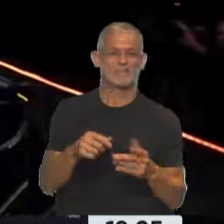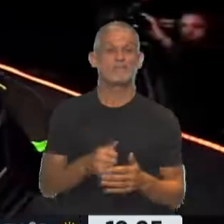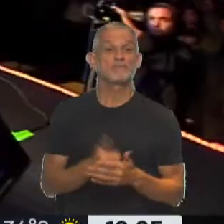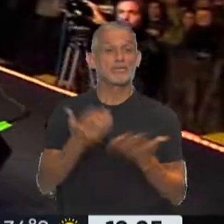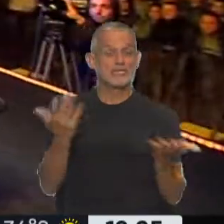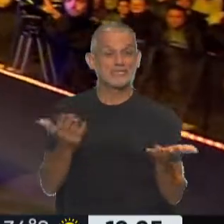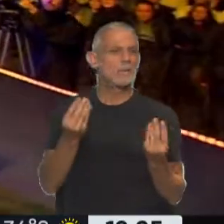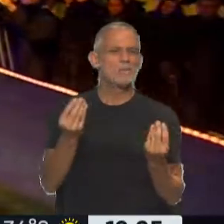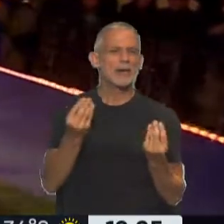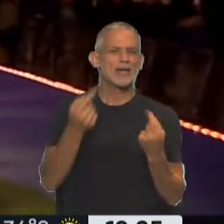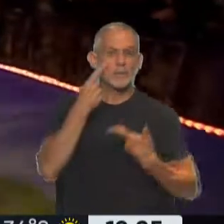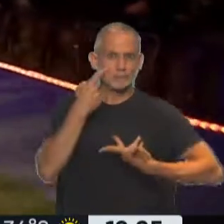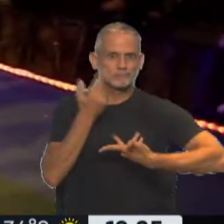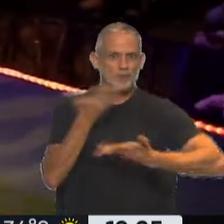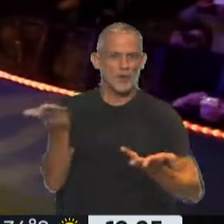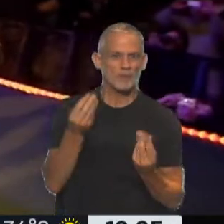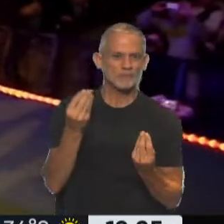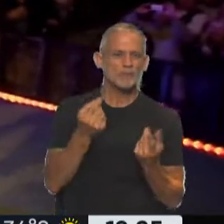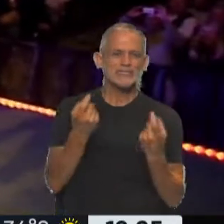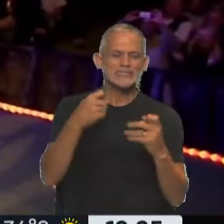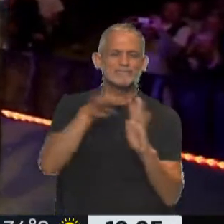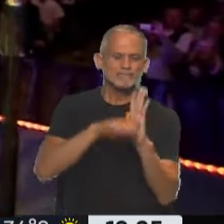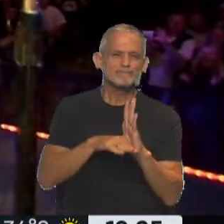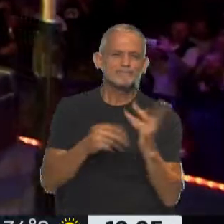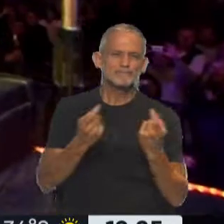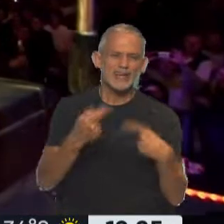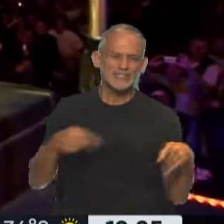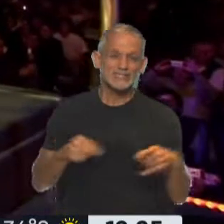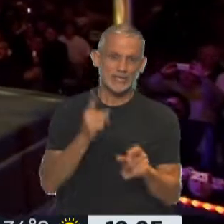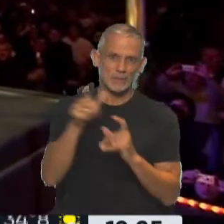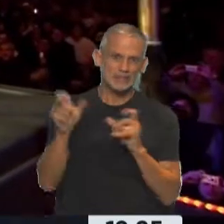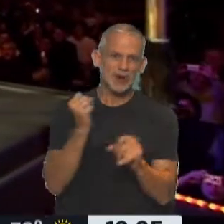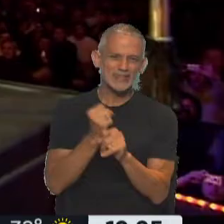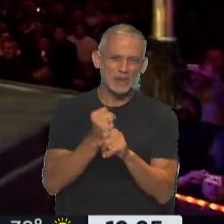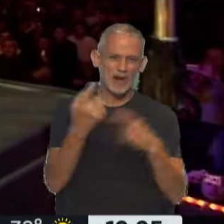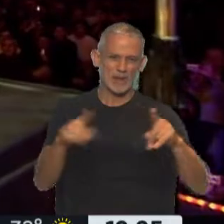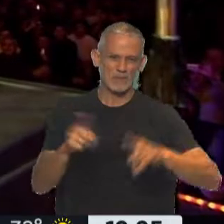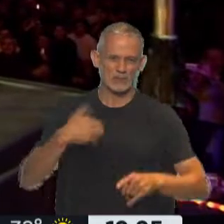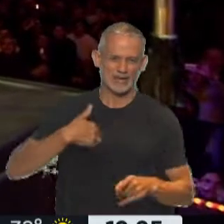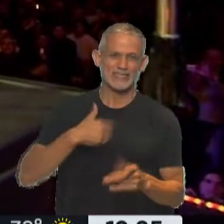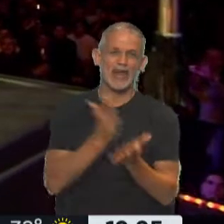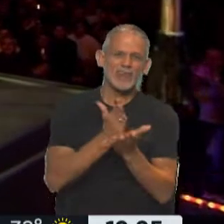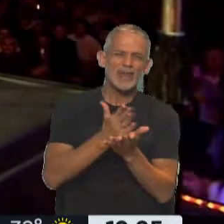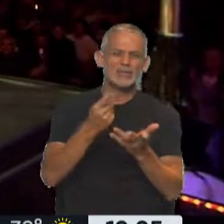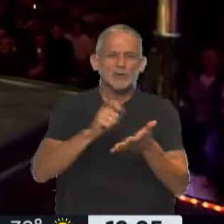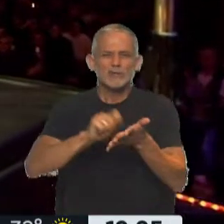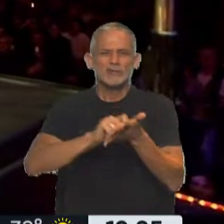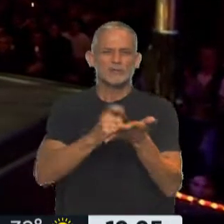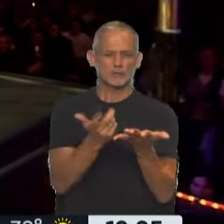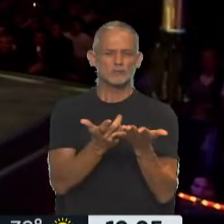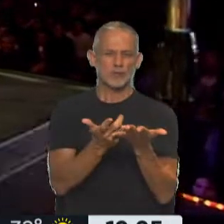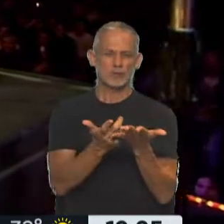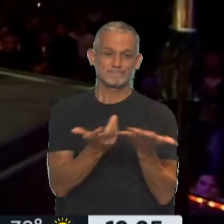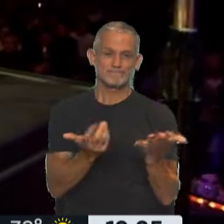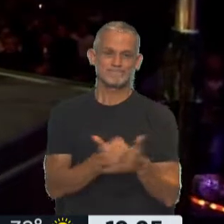sobre todo para dar a conocer cuáles son las necesidades de quienes trabajan para la música en nuestro país, los derechos intelectuales de la música,